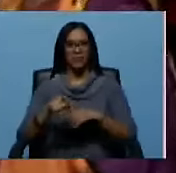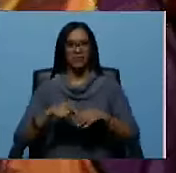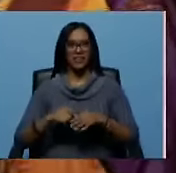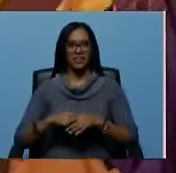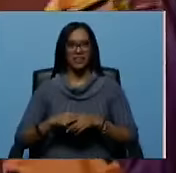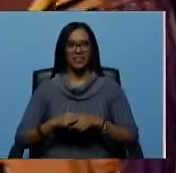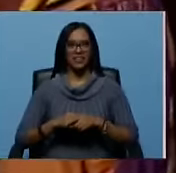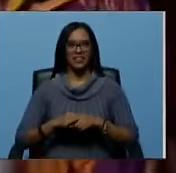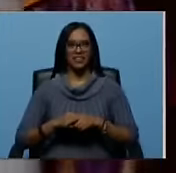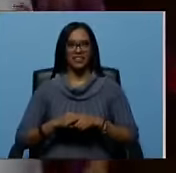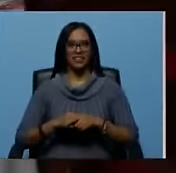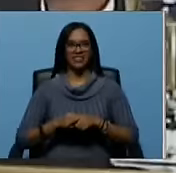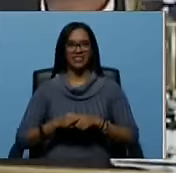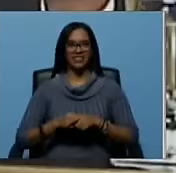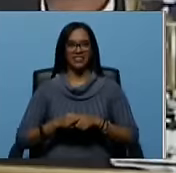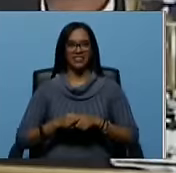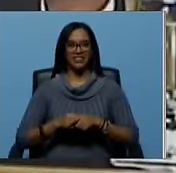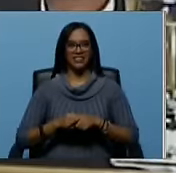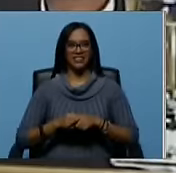¿Ah?